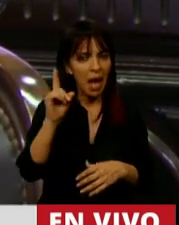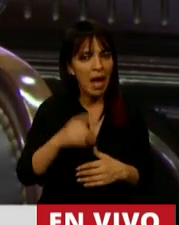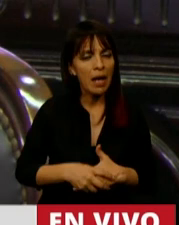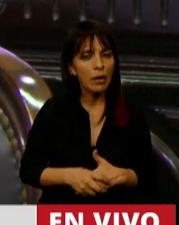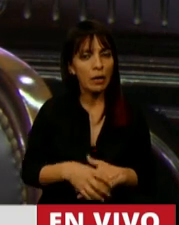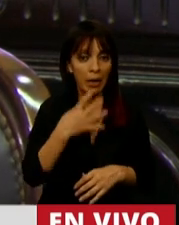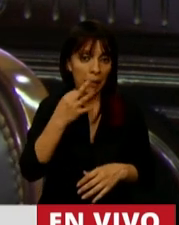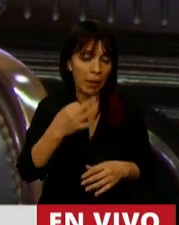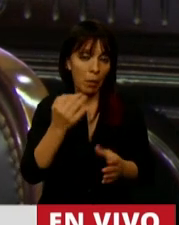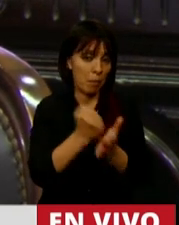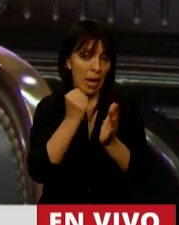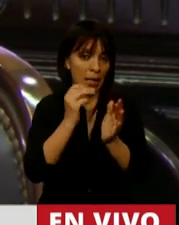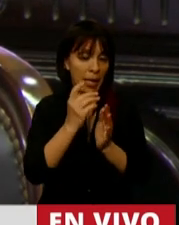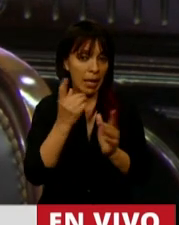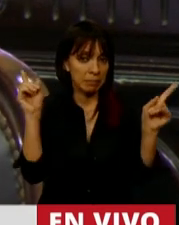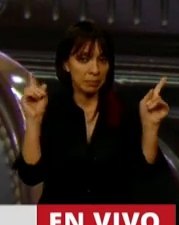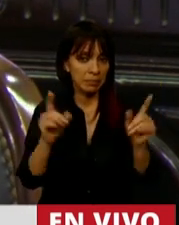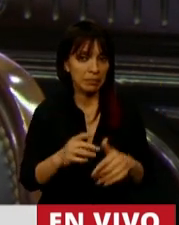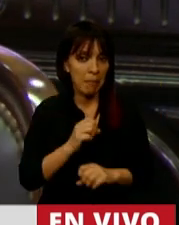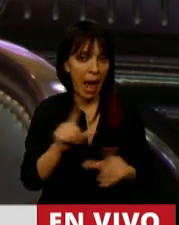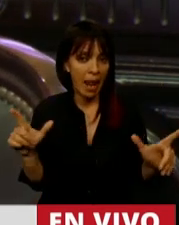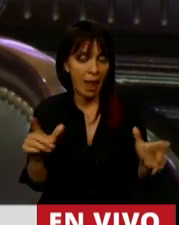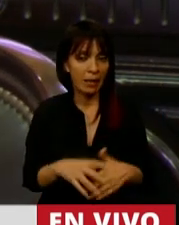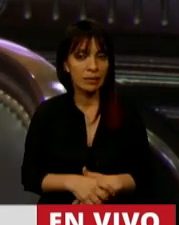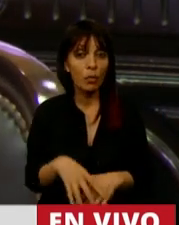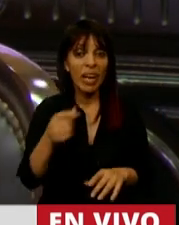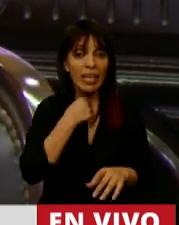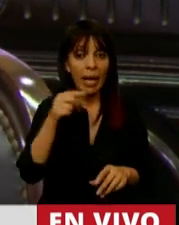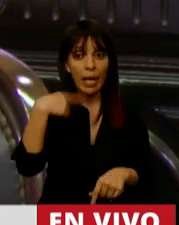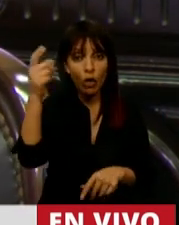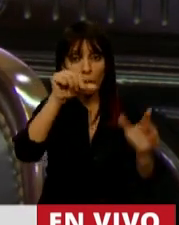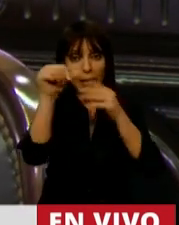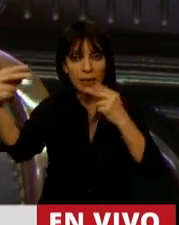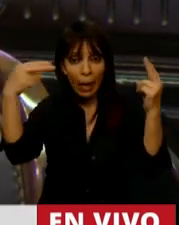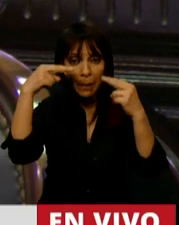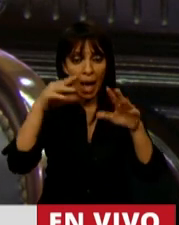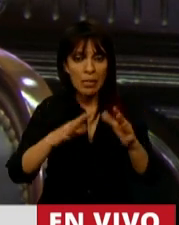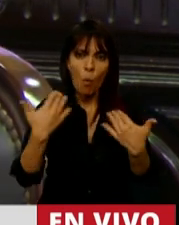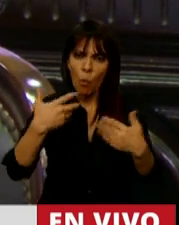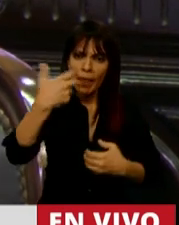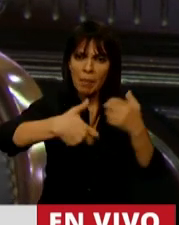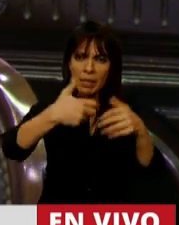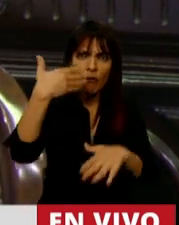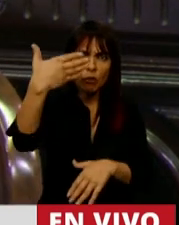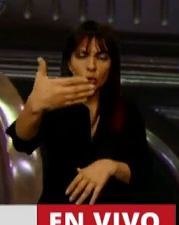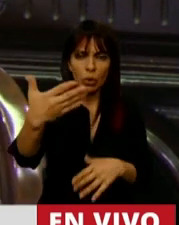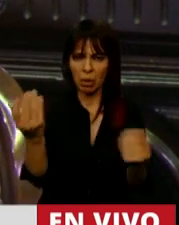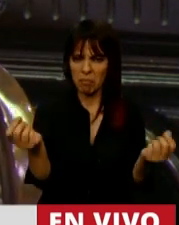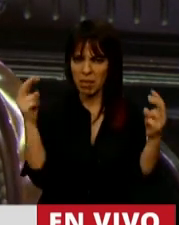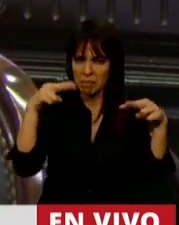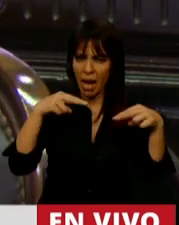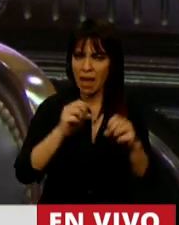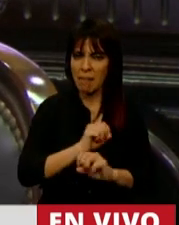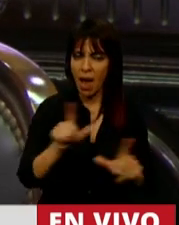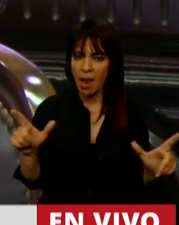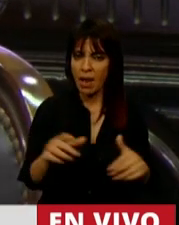antecedente si lo que se quiere es dar previsibilidad para el país. Después, la verdad que nos dimos cuenta que no es casual, porque